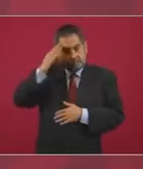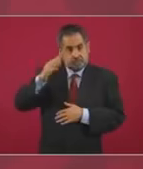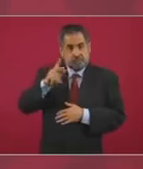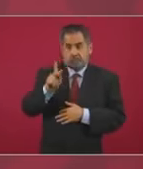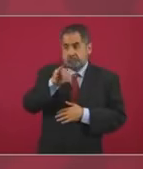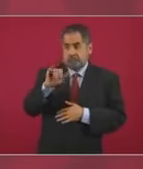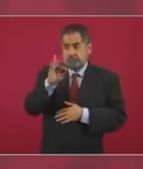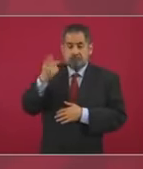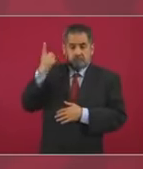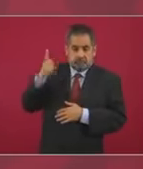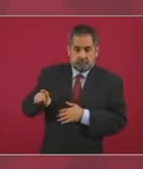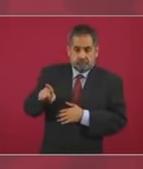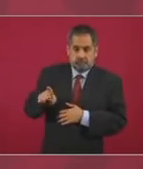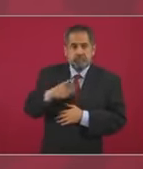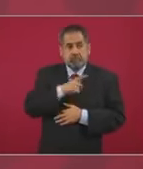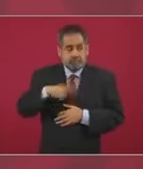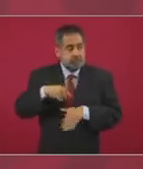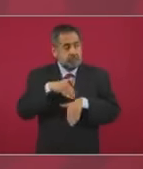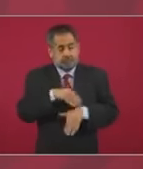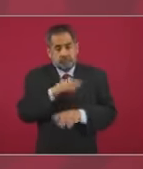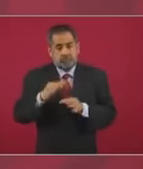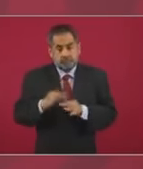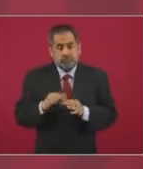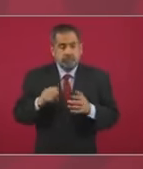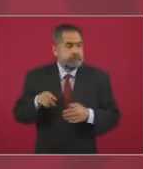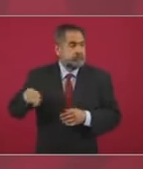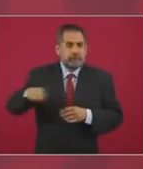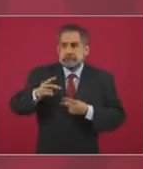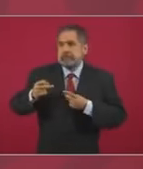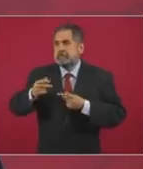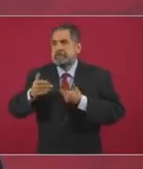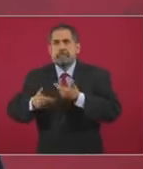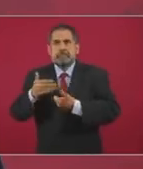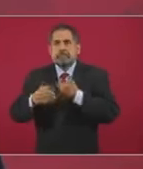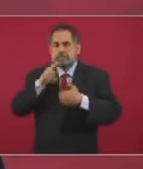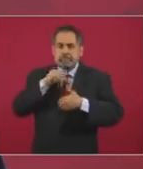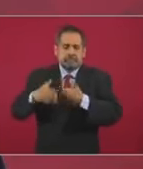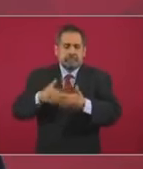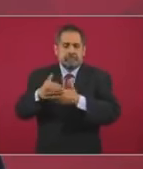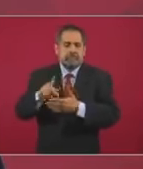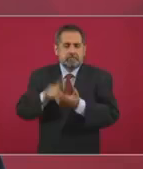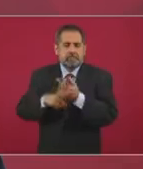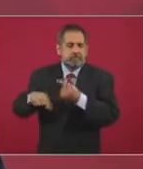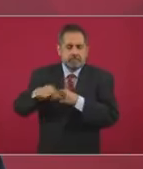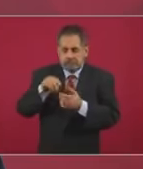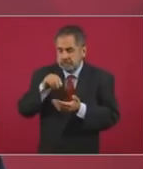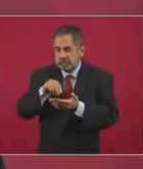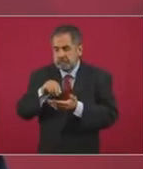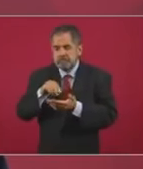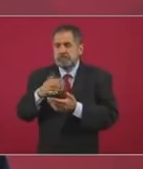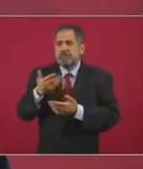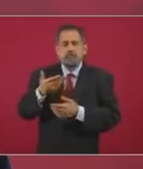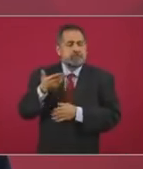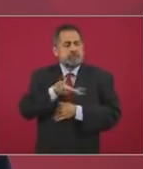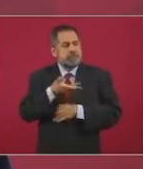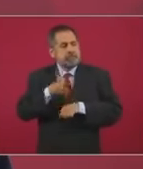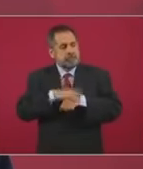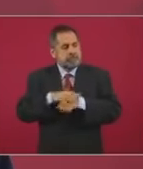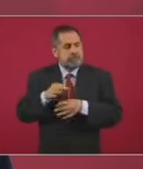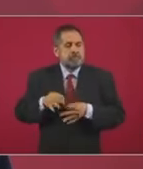Judicial y hay que cumplirlo, lo que hicieron los legisladores fue solicitar